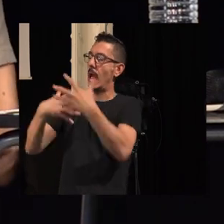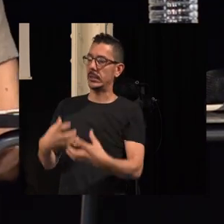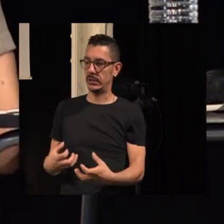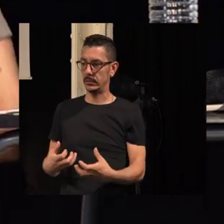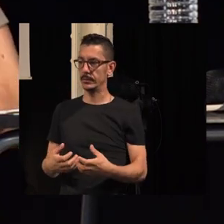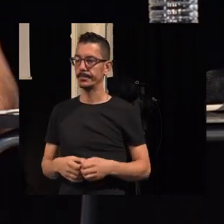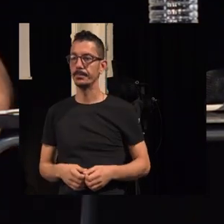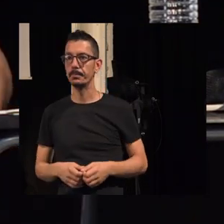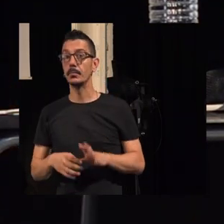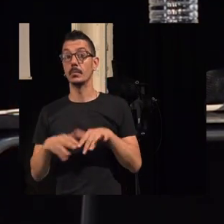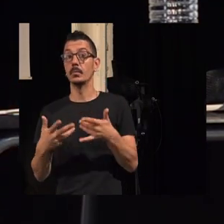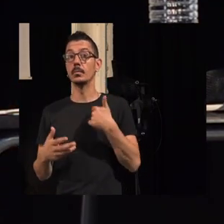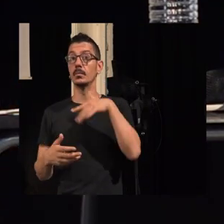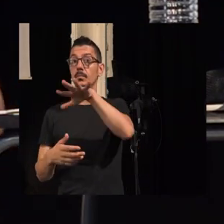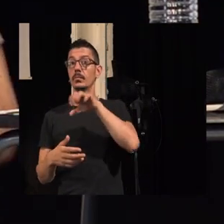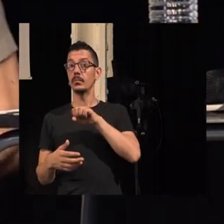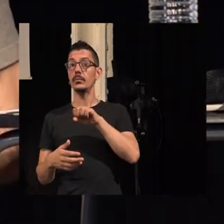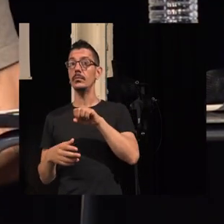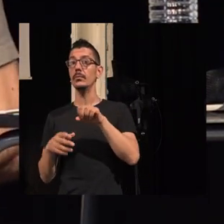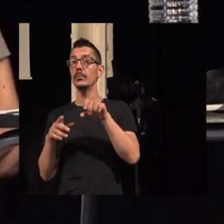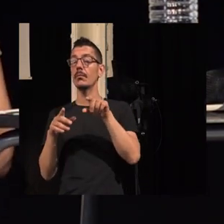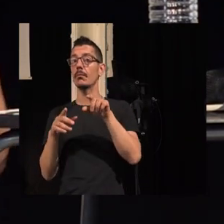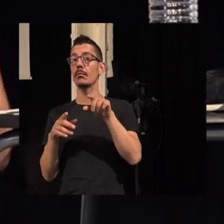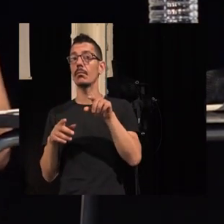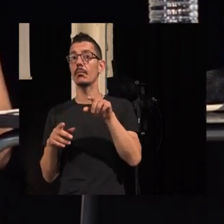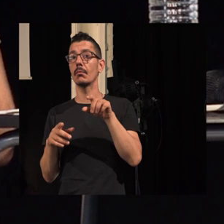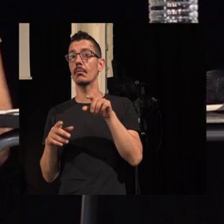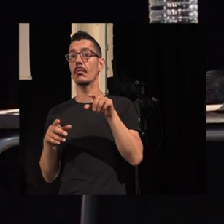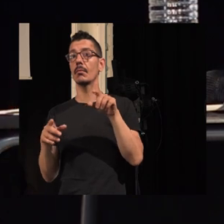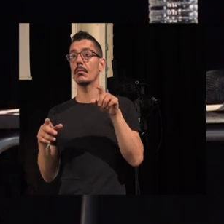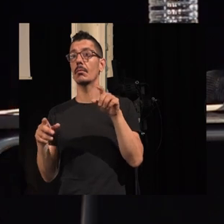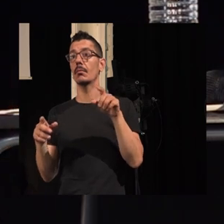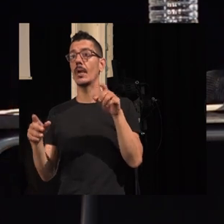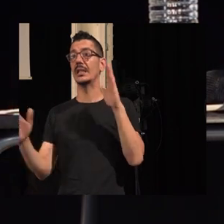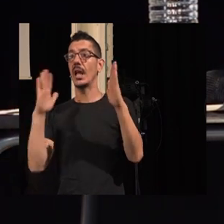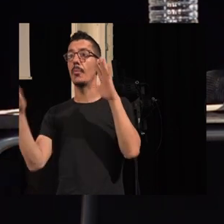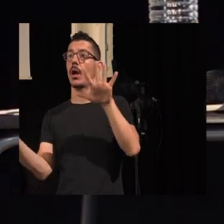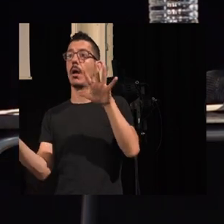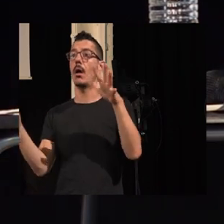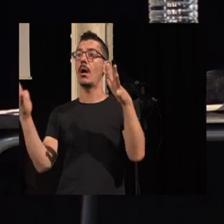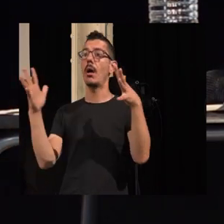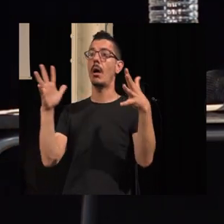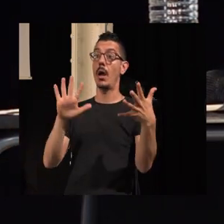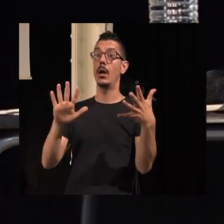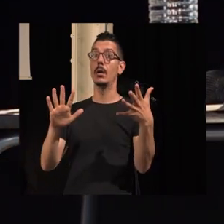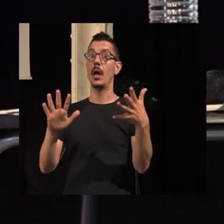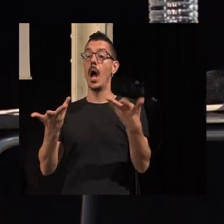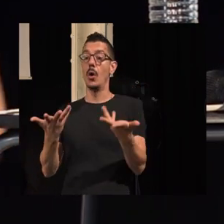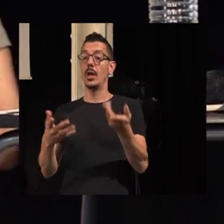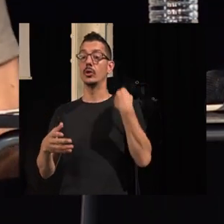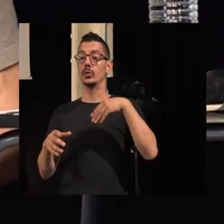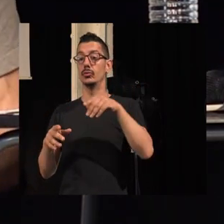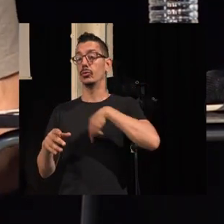está claro que, como todos los regímenes y momentos políticos son transitorios, que tenemos aquí una brecha que podemos aprovechar. Yo